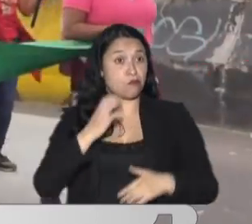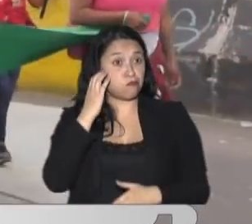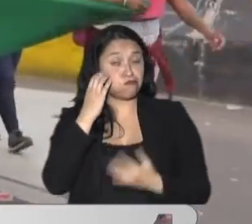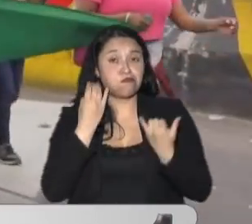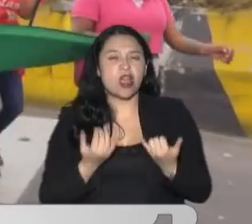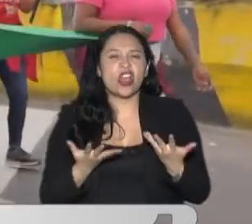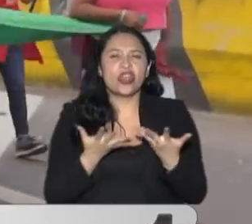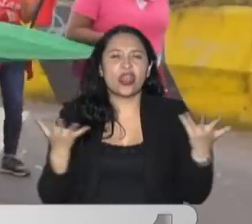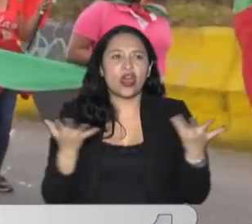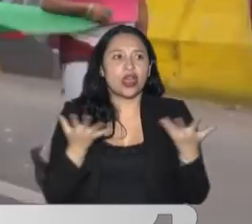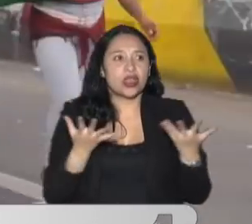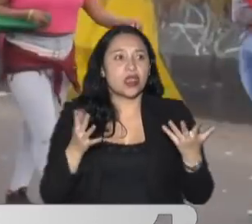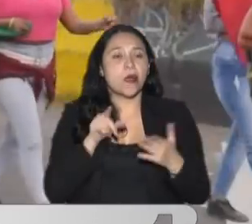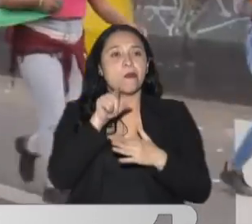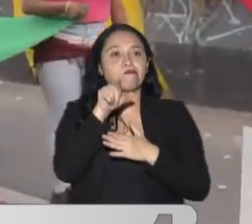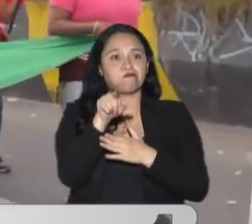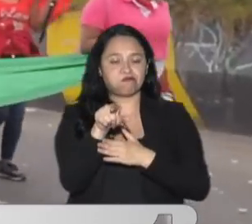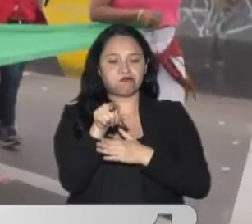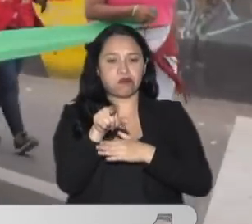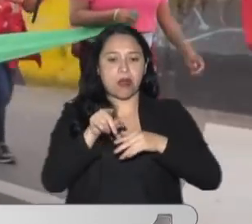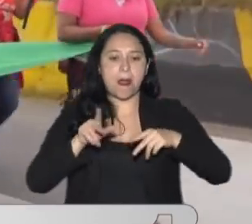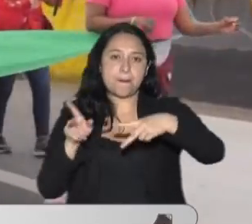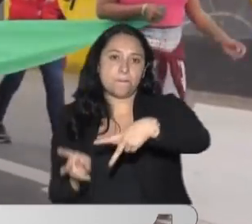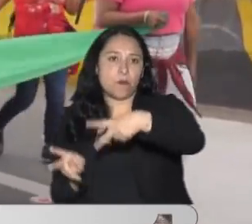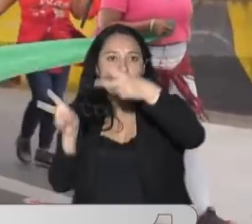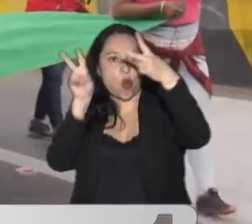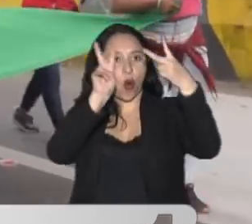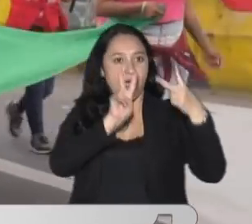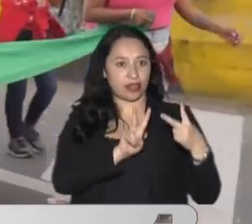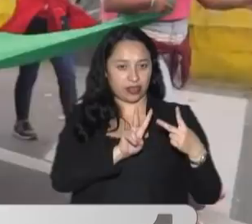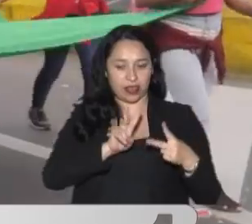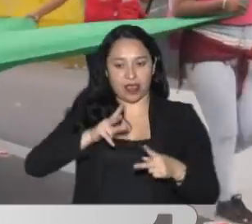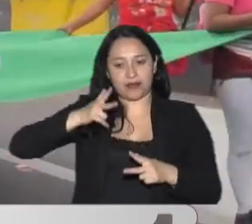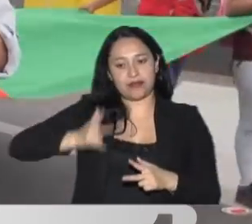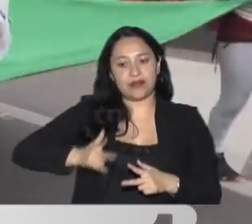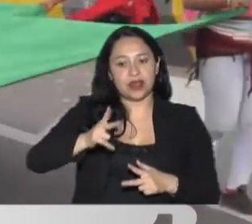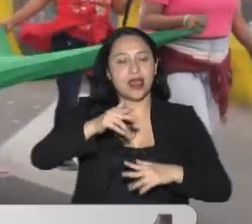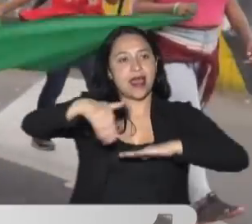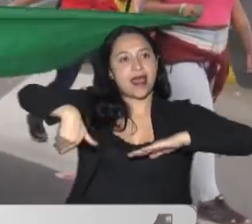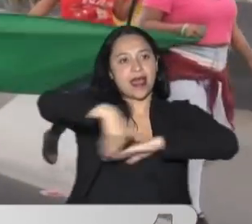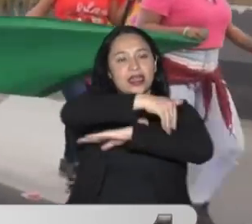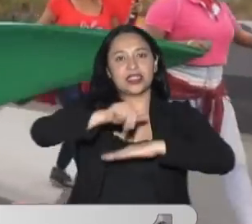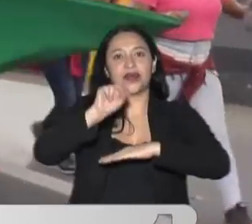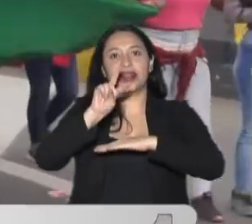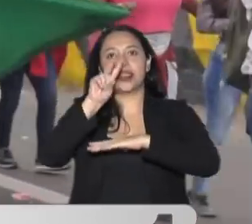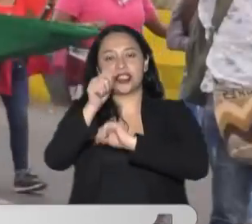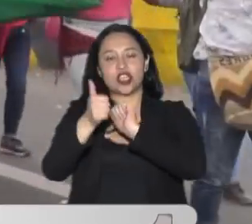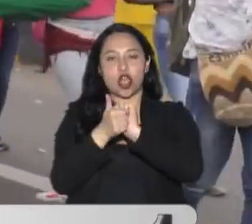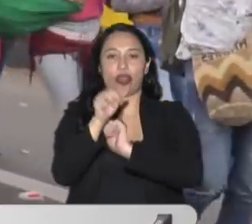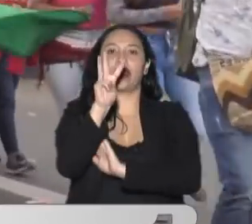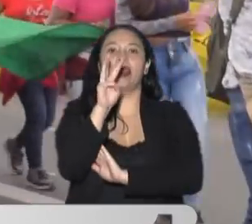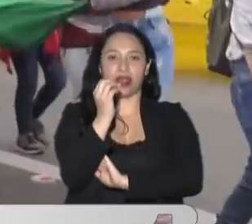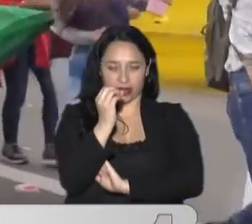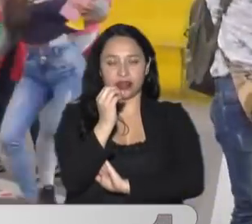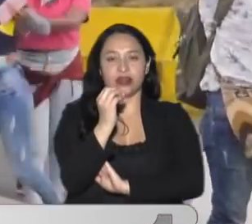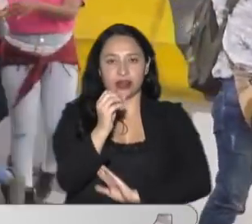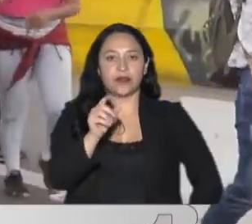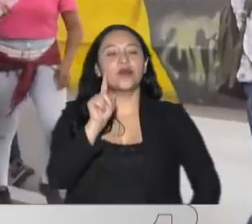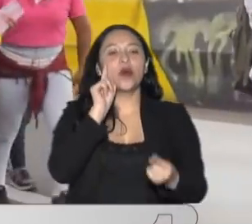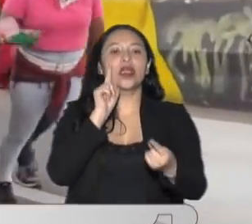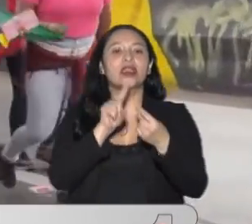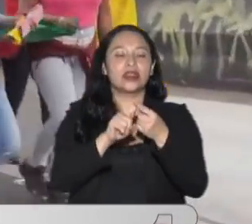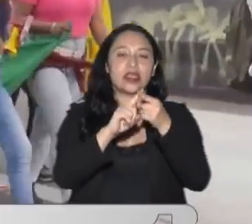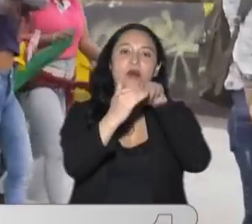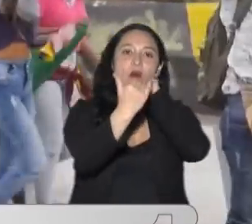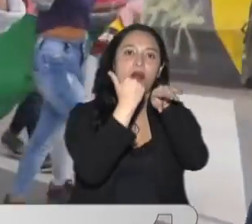momento dando la vuelta en el puente peatonal de la calle 26 con carrera 30 para tomar toda la